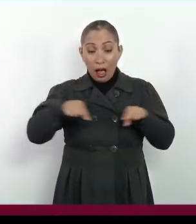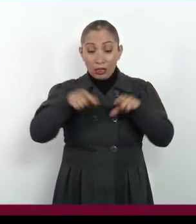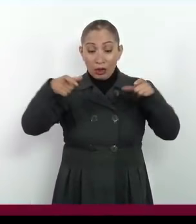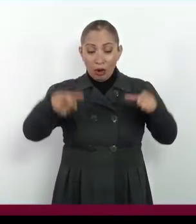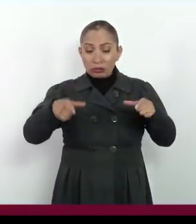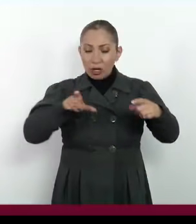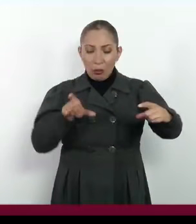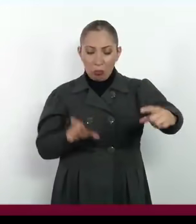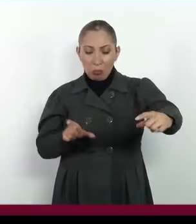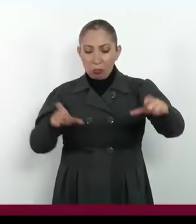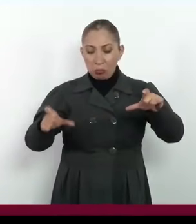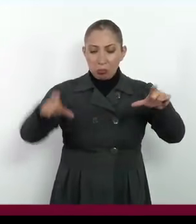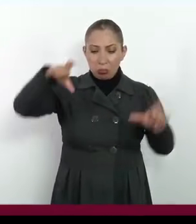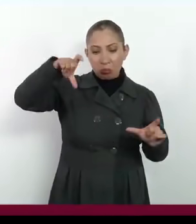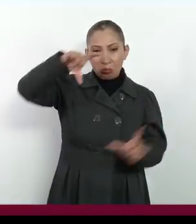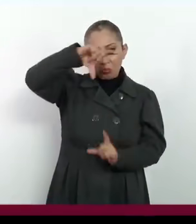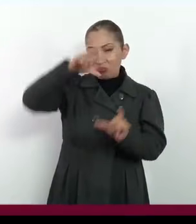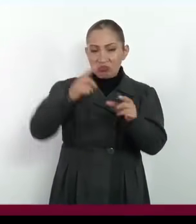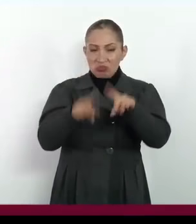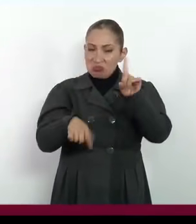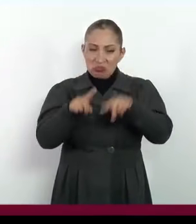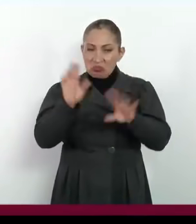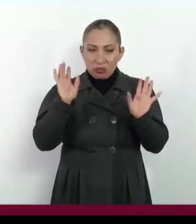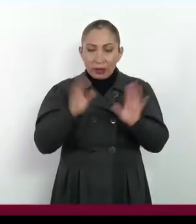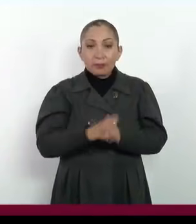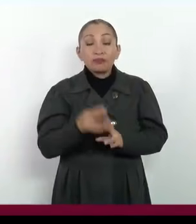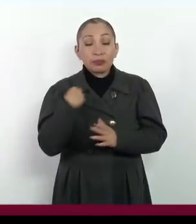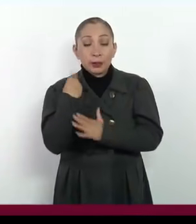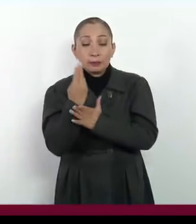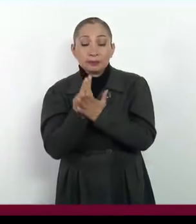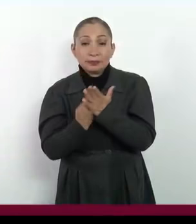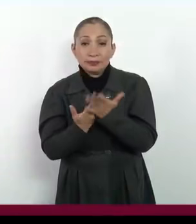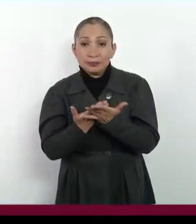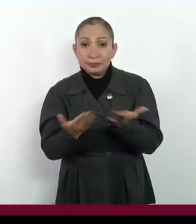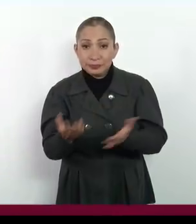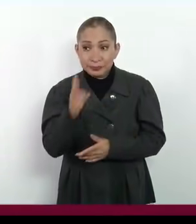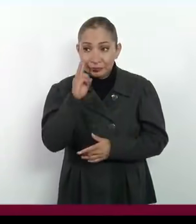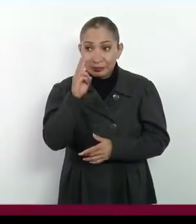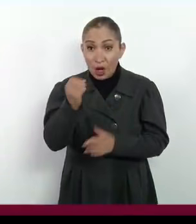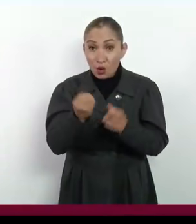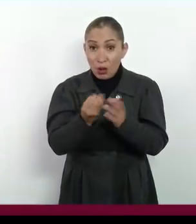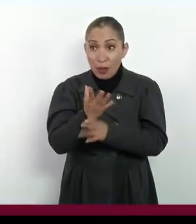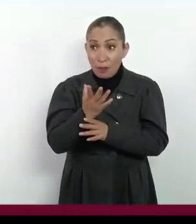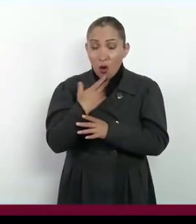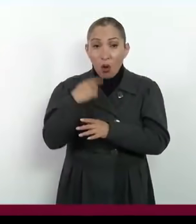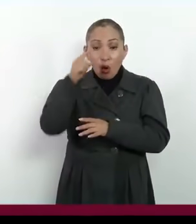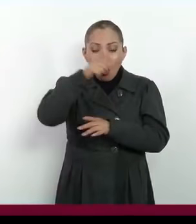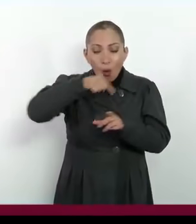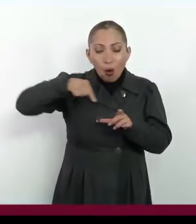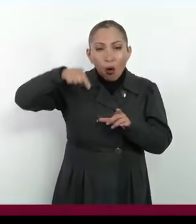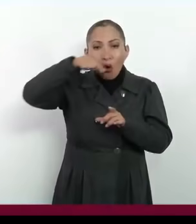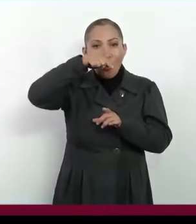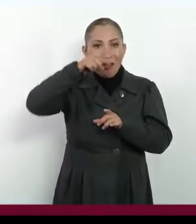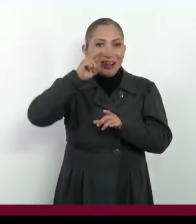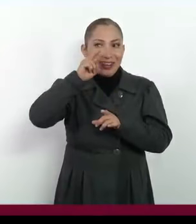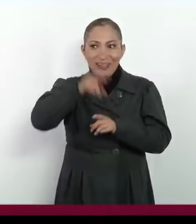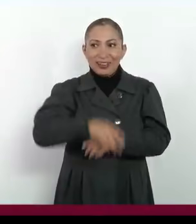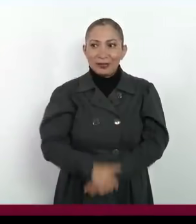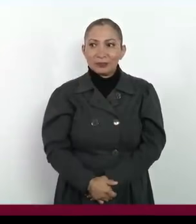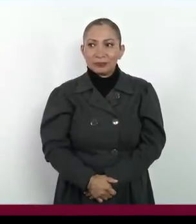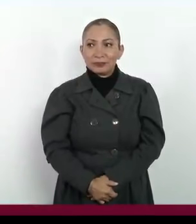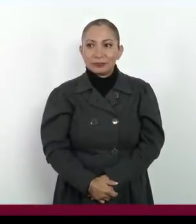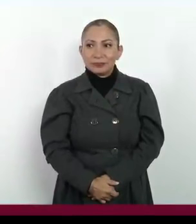se extienden por todos lados. Muy bien. Entonces, si nosotros dibujamos eso, ahora nosotros tenemos una nueva curva que se dibuja aquí.